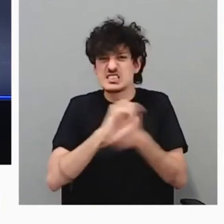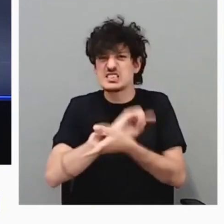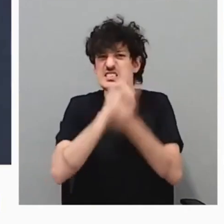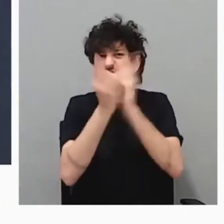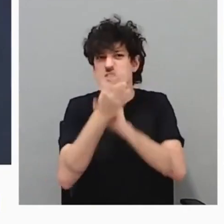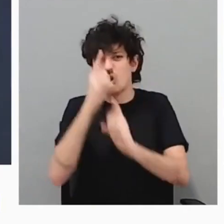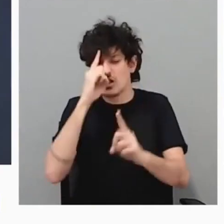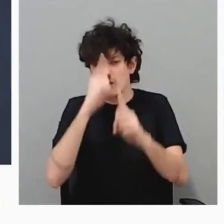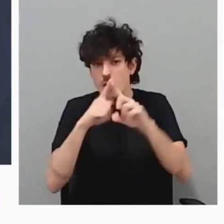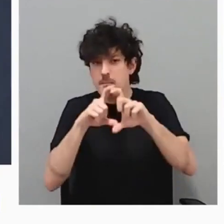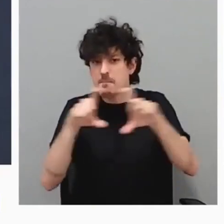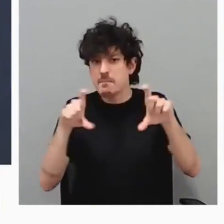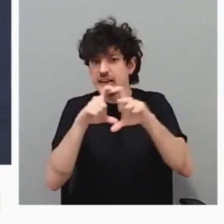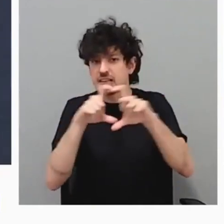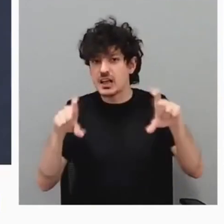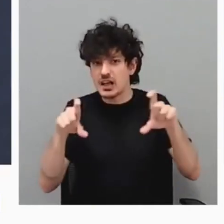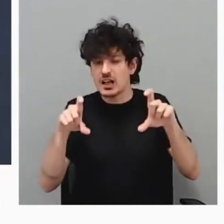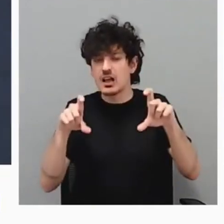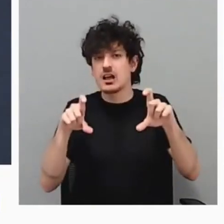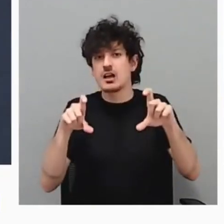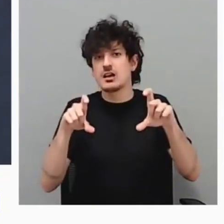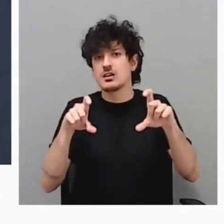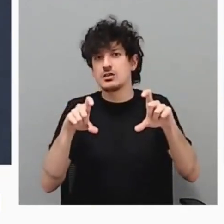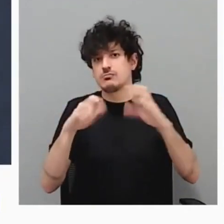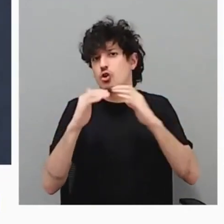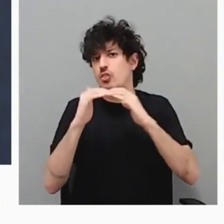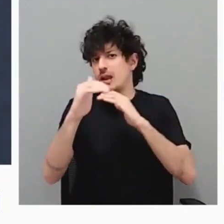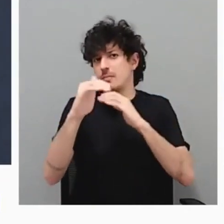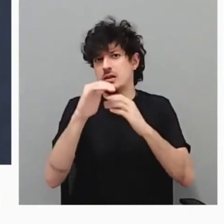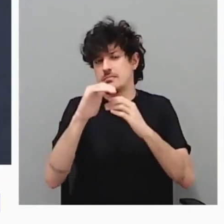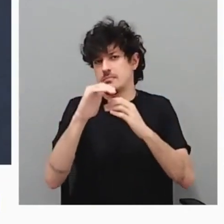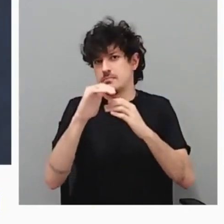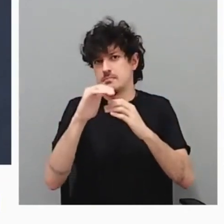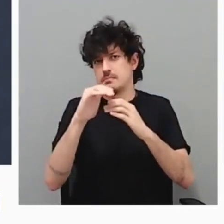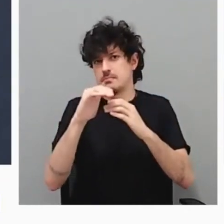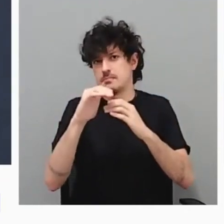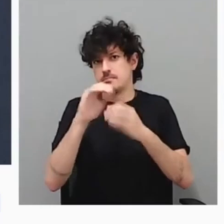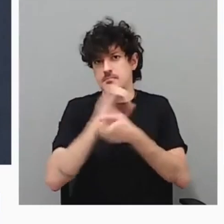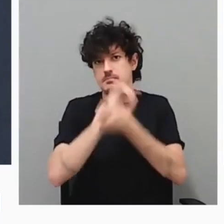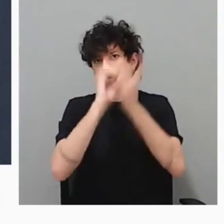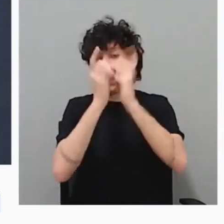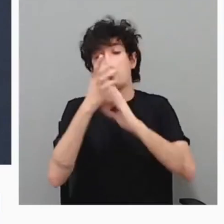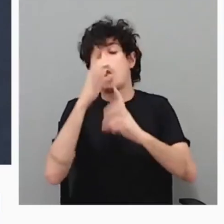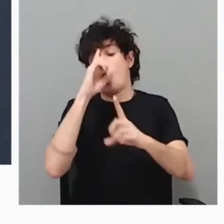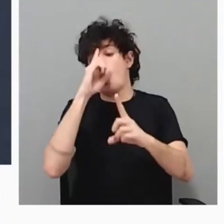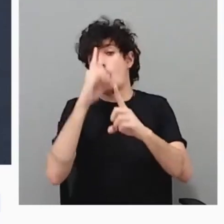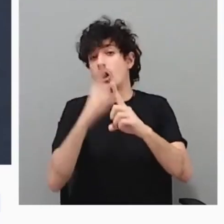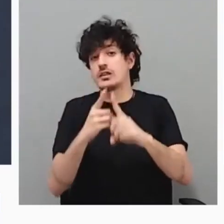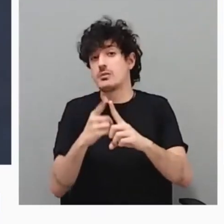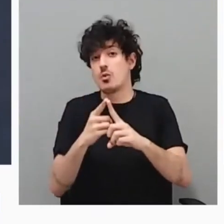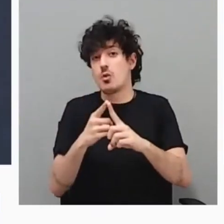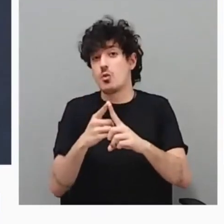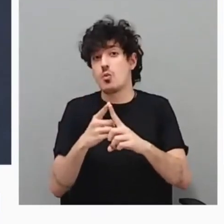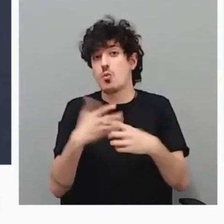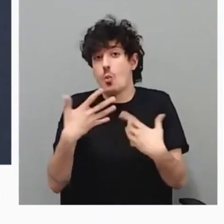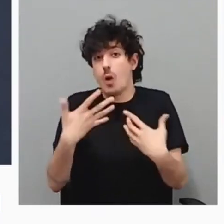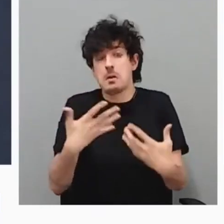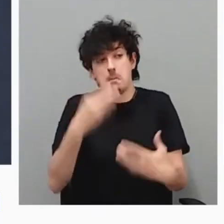empresas y creemos que, bueno, que nuestro proyecto y nuestro propósito puede tener cabida dentro